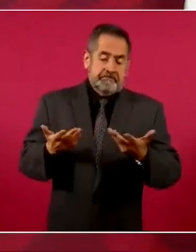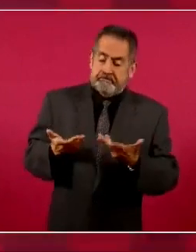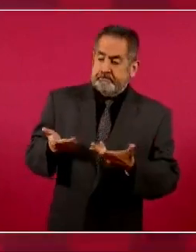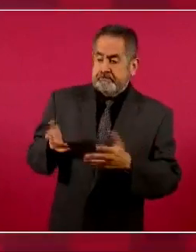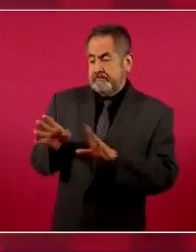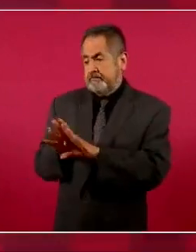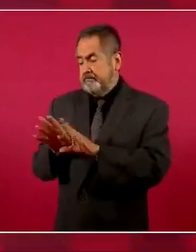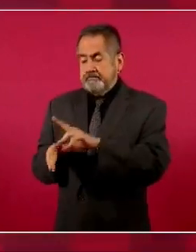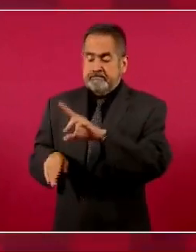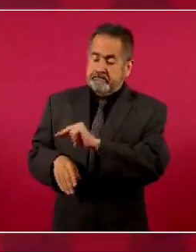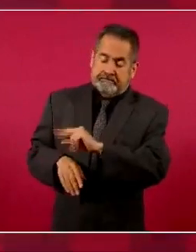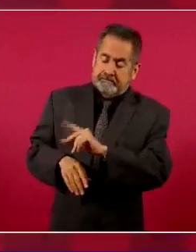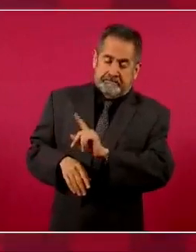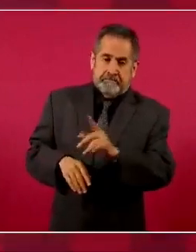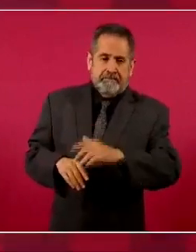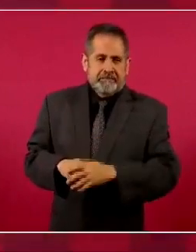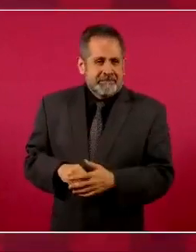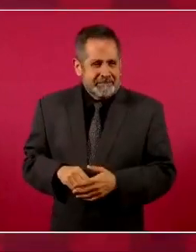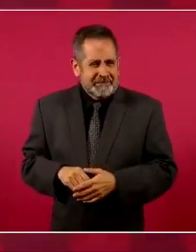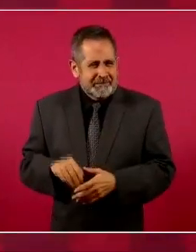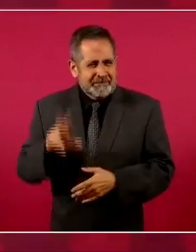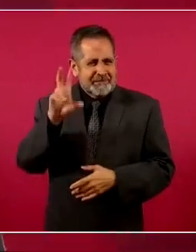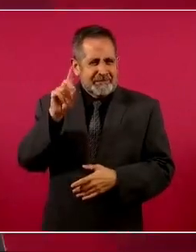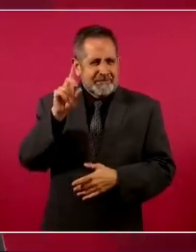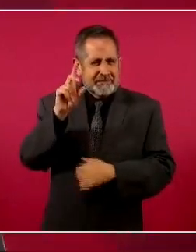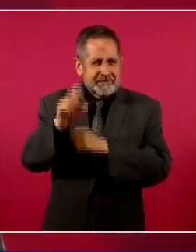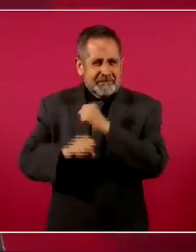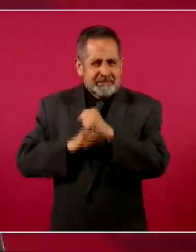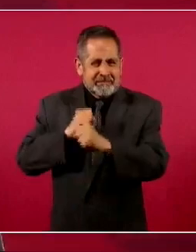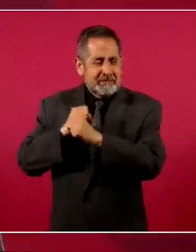salarios. 30 años